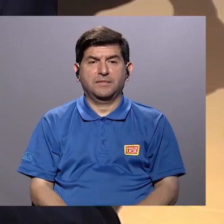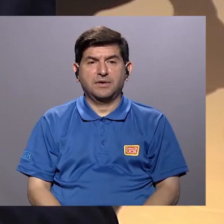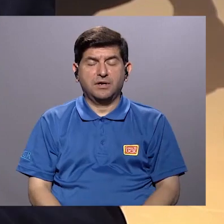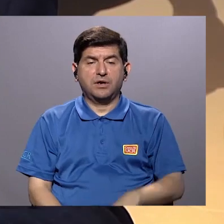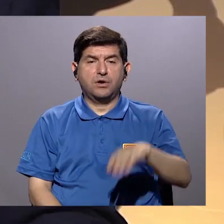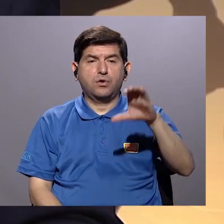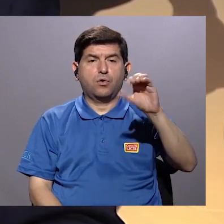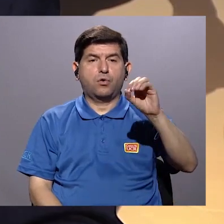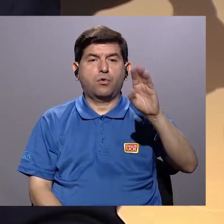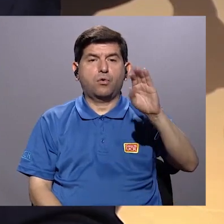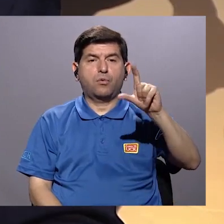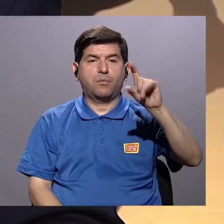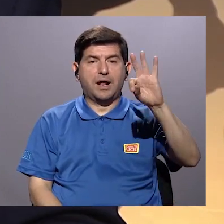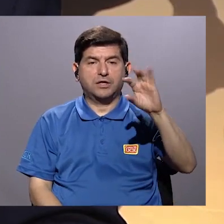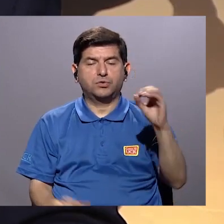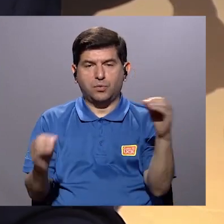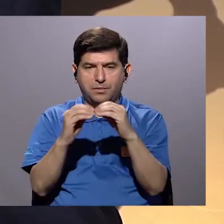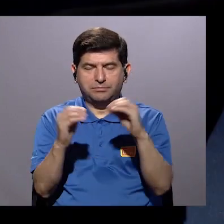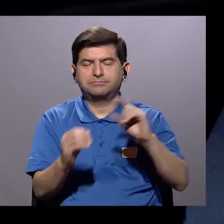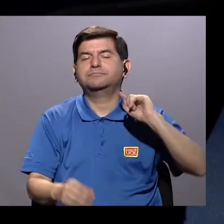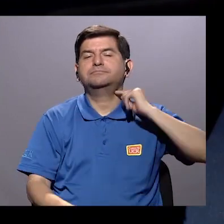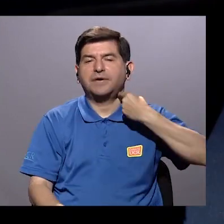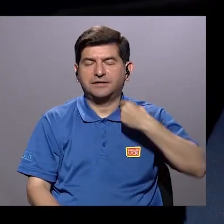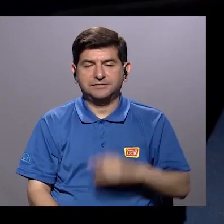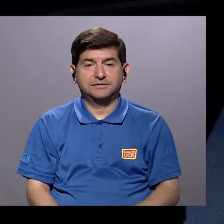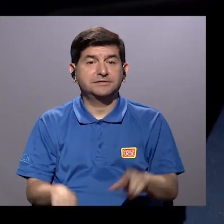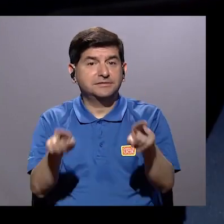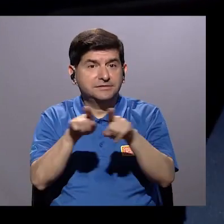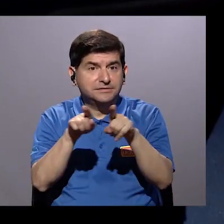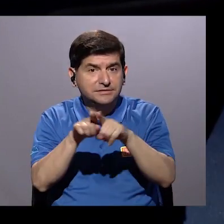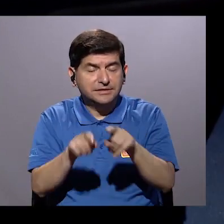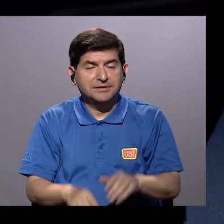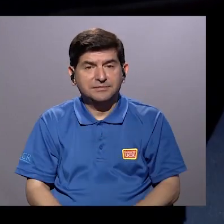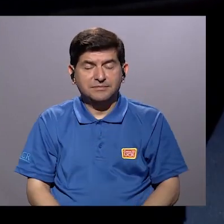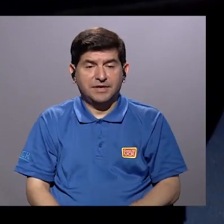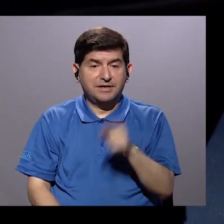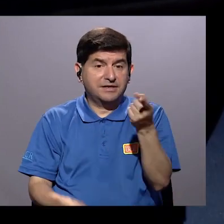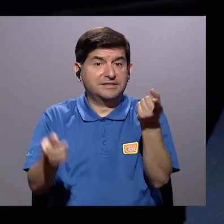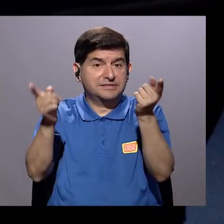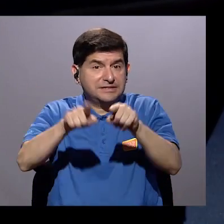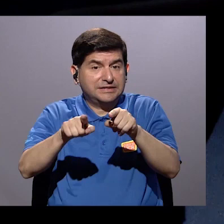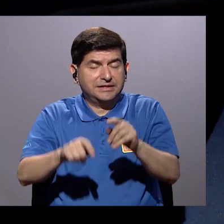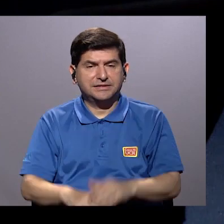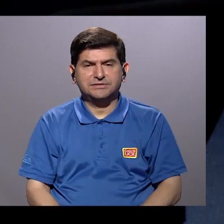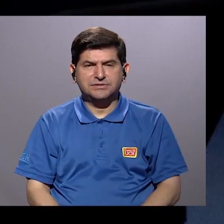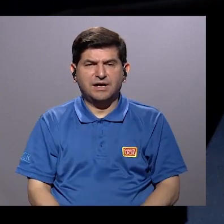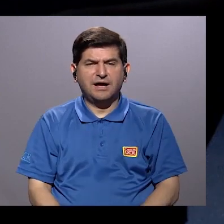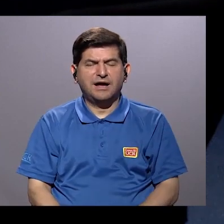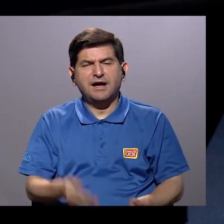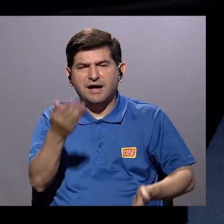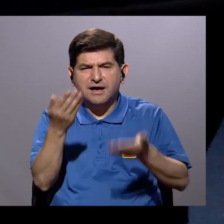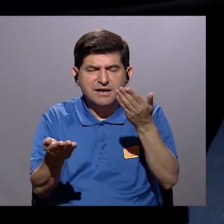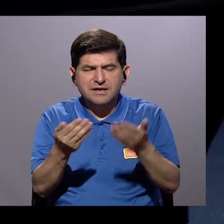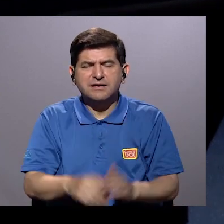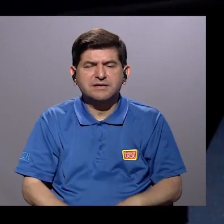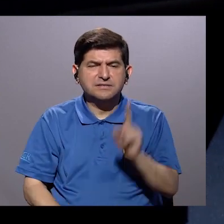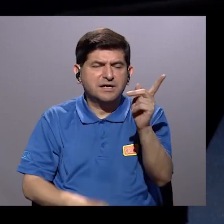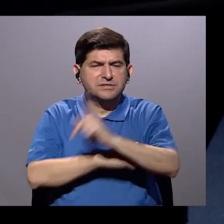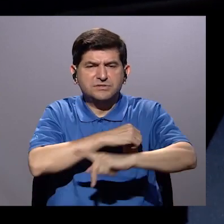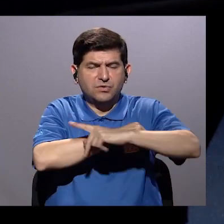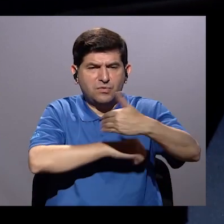cobalto es el que es el más caro. Claro que y además está los países hacen carteles, ¿verdad? Si el litio está en algunos